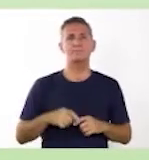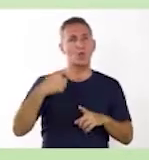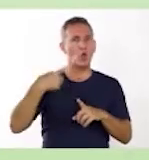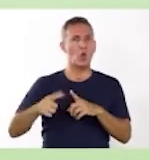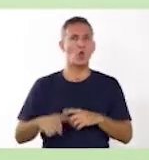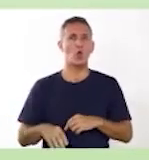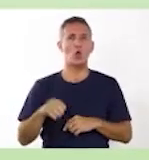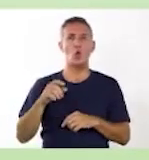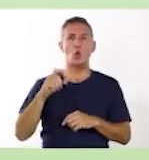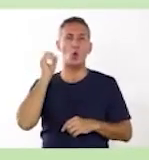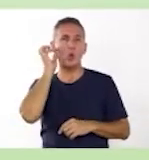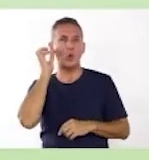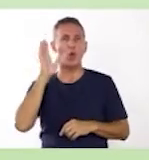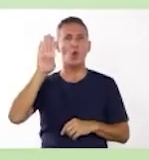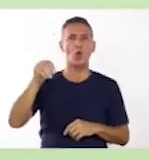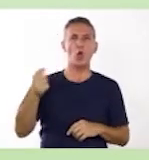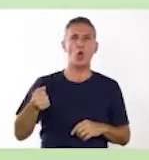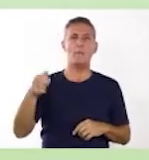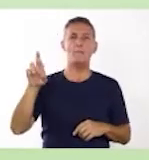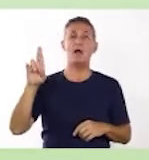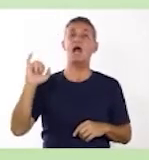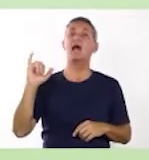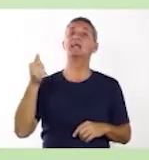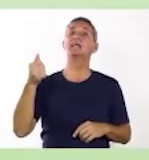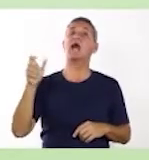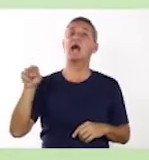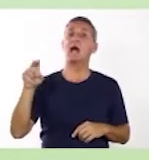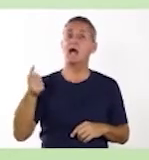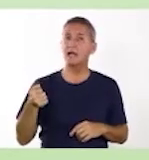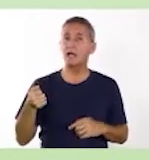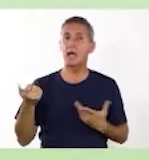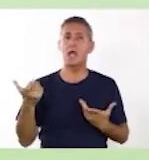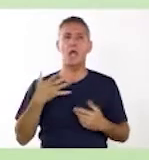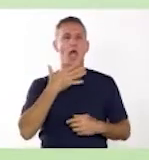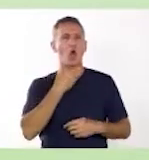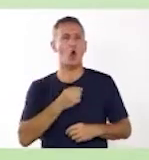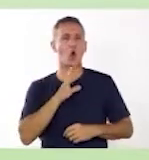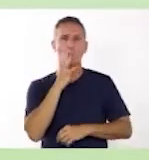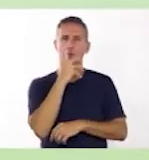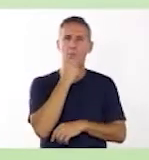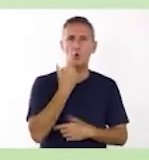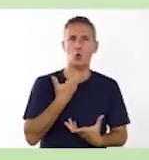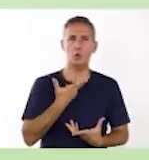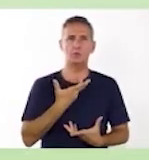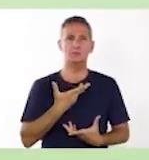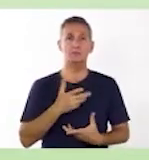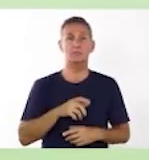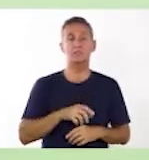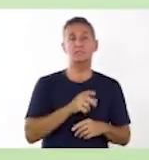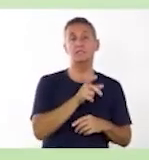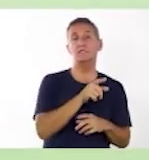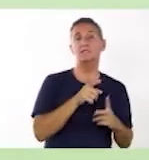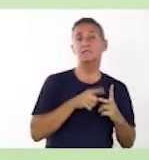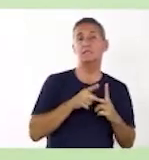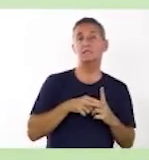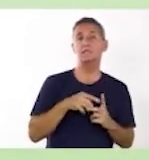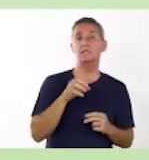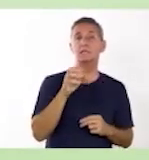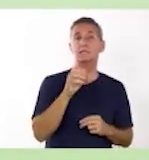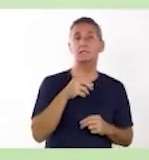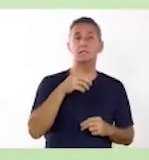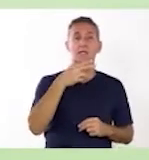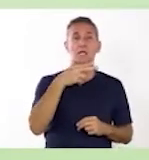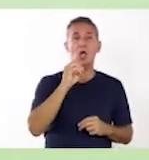apasionado. Tenemos a Mariana, que también es hija de Orgón. Joven, bella, y